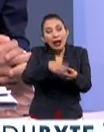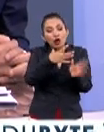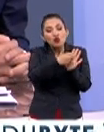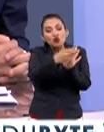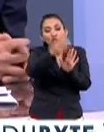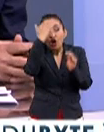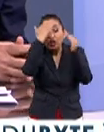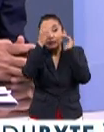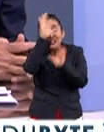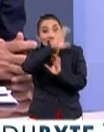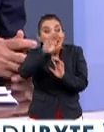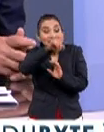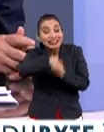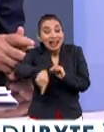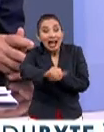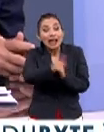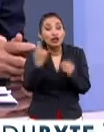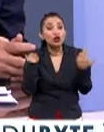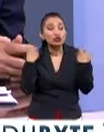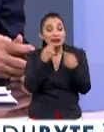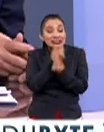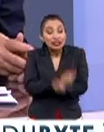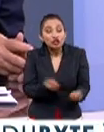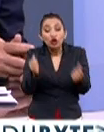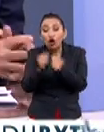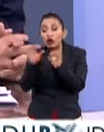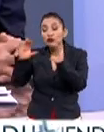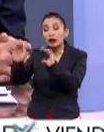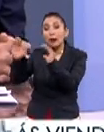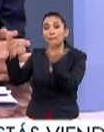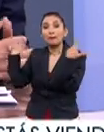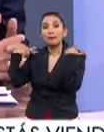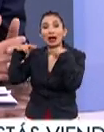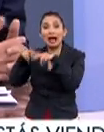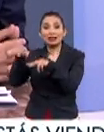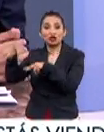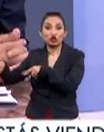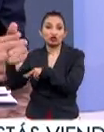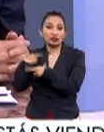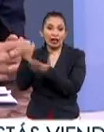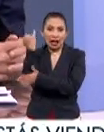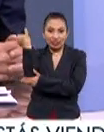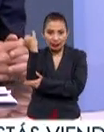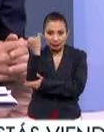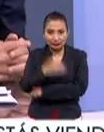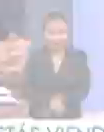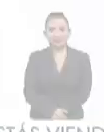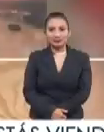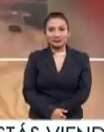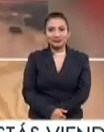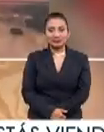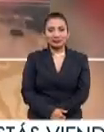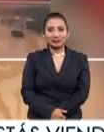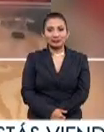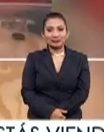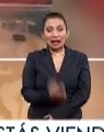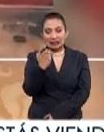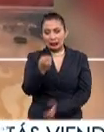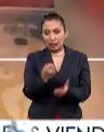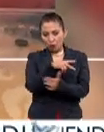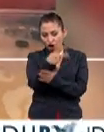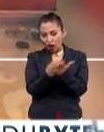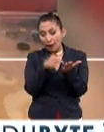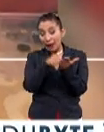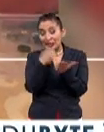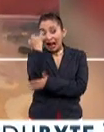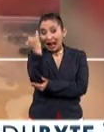replicar conocimientos científicos en los infantes a la formación de docentes de preescolar. Este nuevo programa